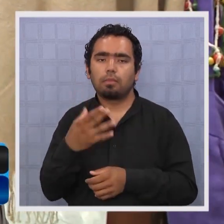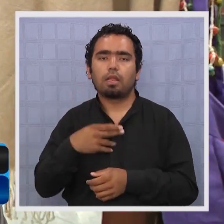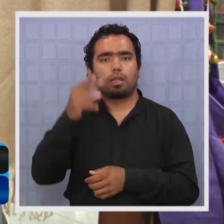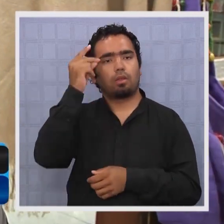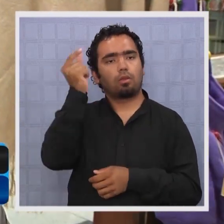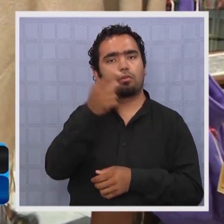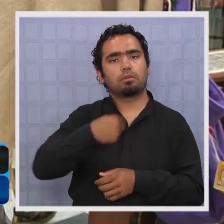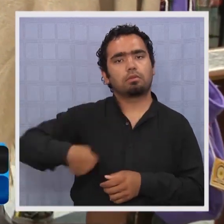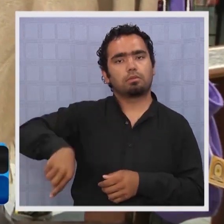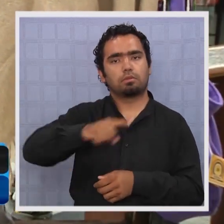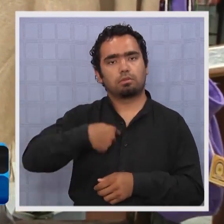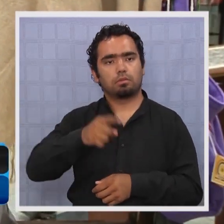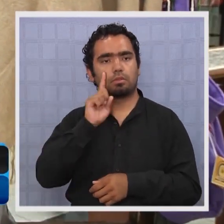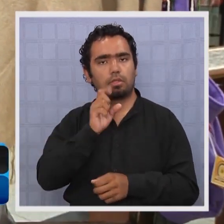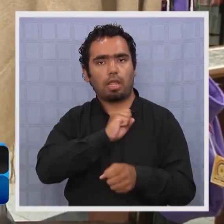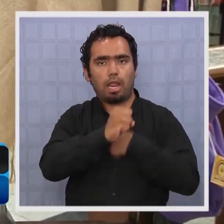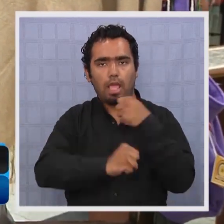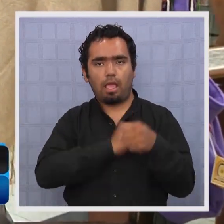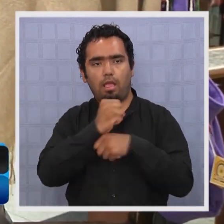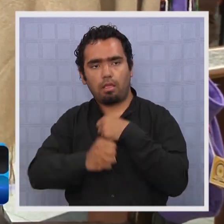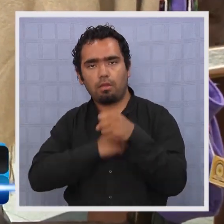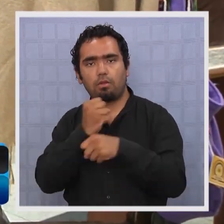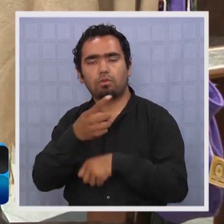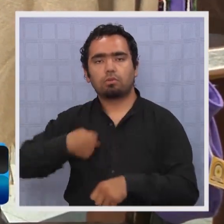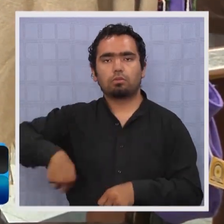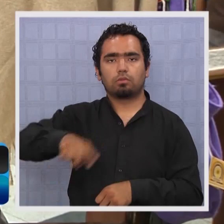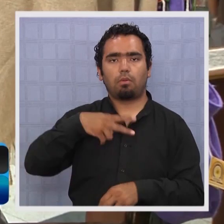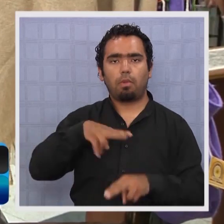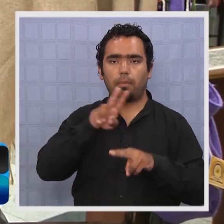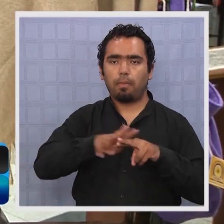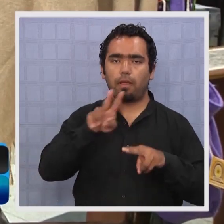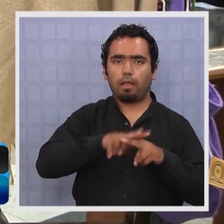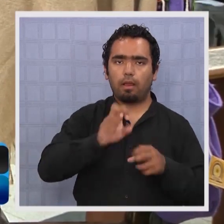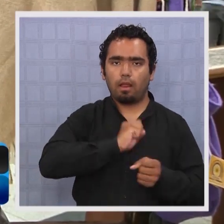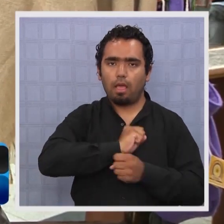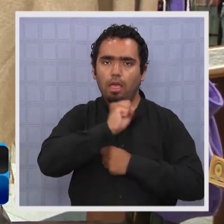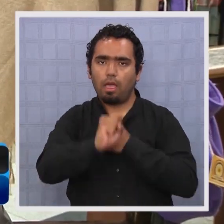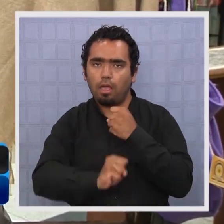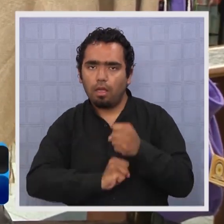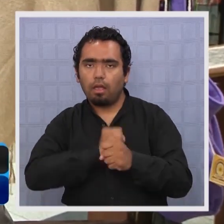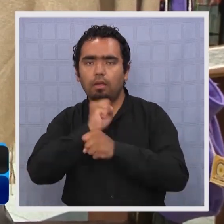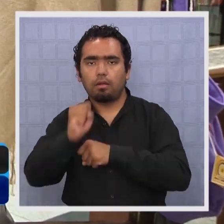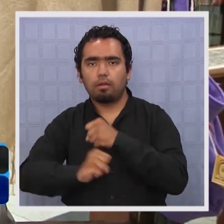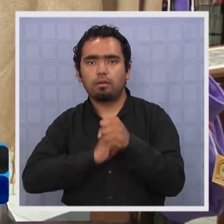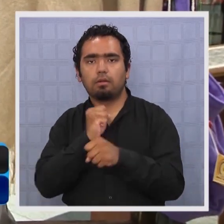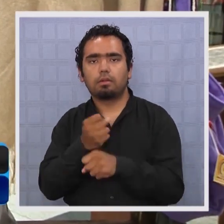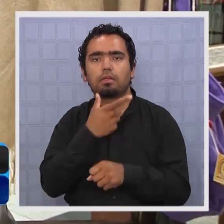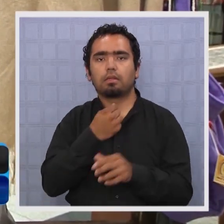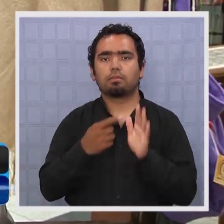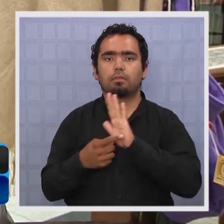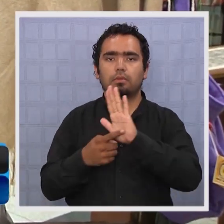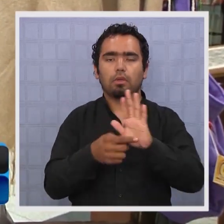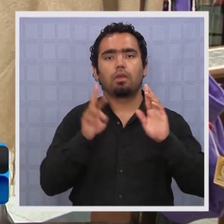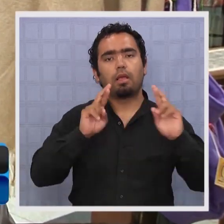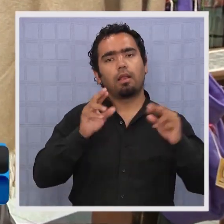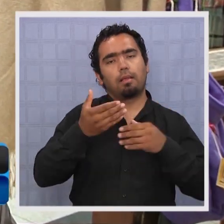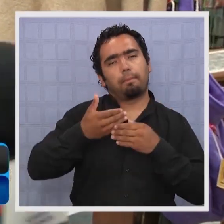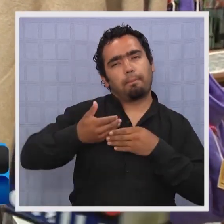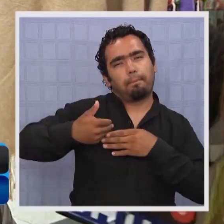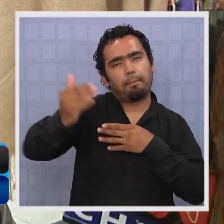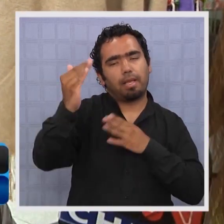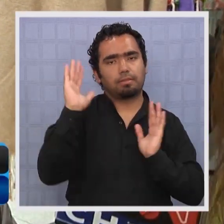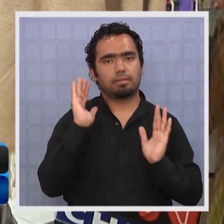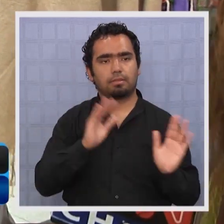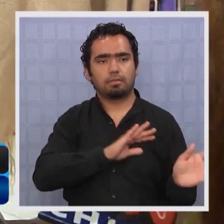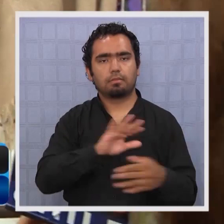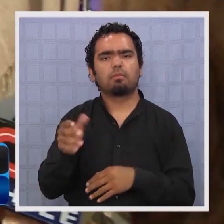que tenemos cada año. O sea, nos preparamos todos los años y queremos mostrar y ojalá pueda llegar mucho más allá a todo lo que hacemos.